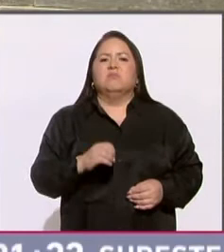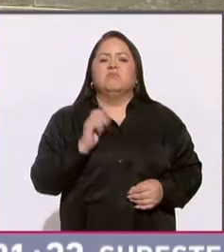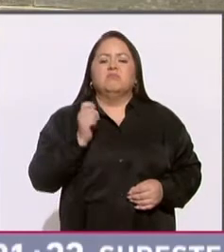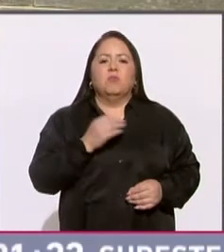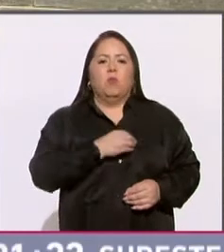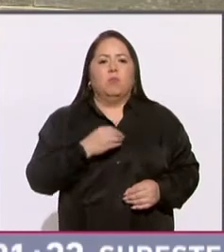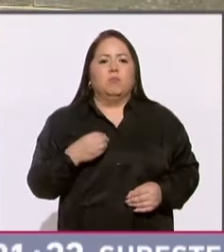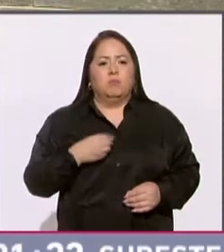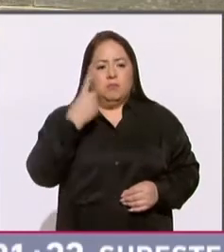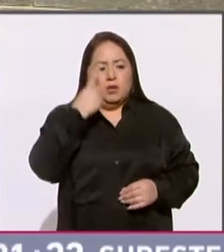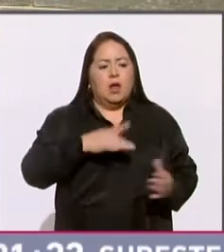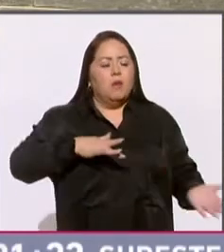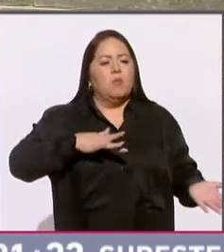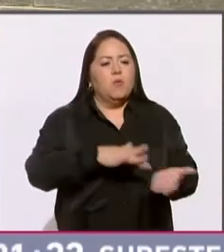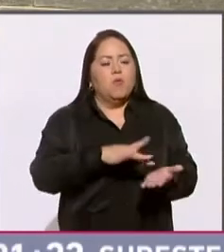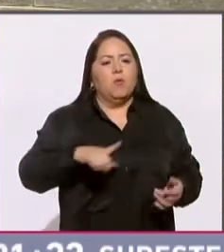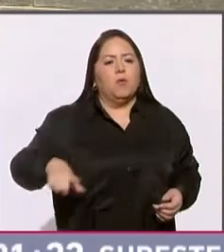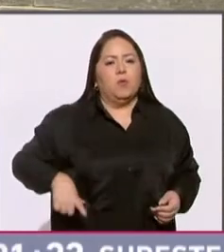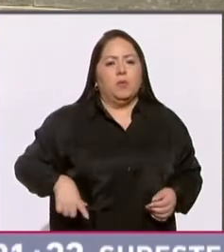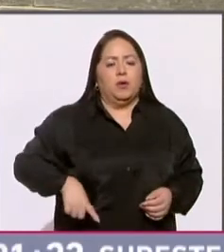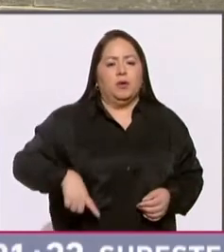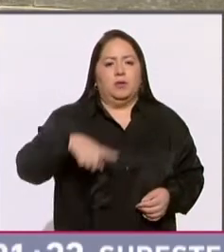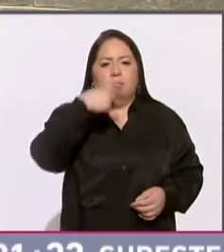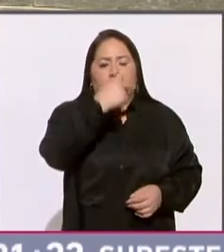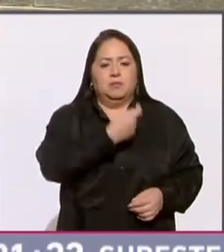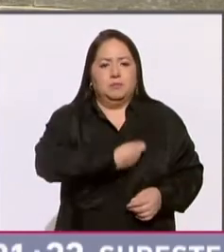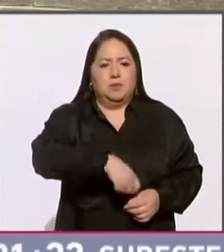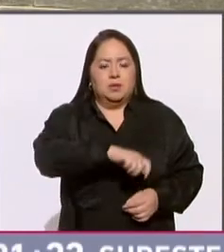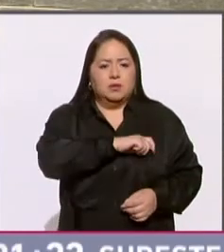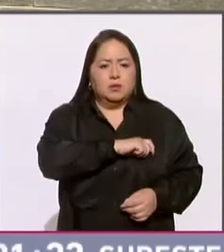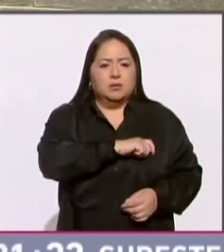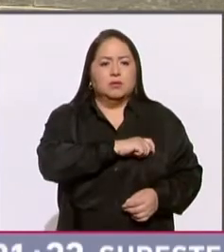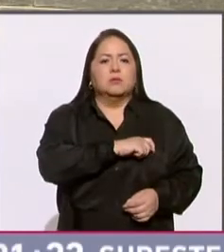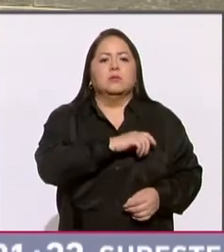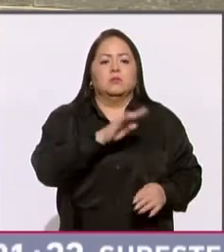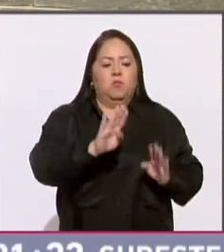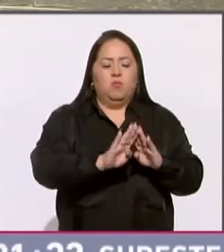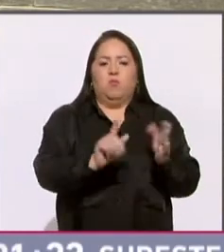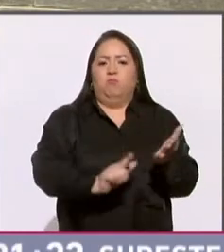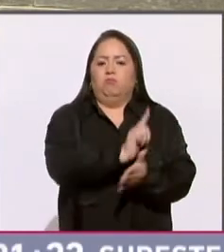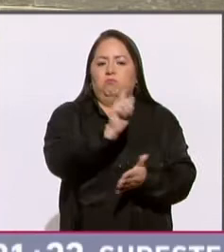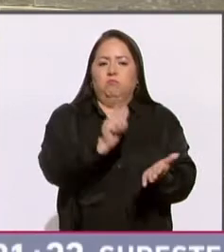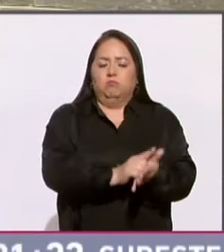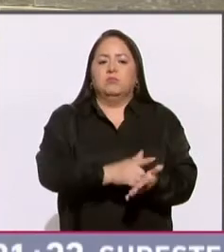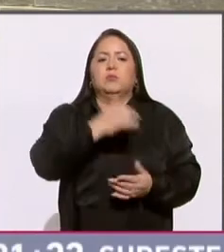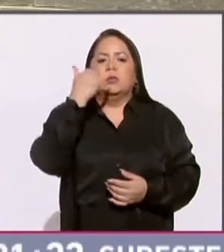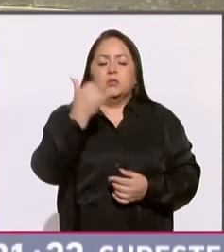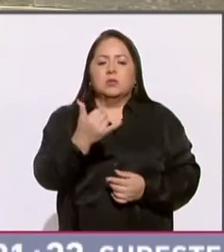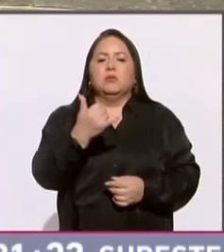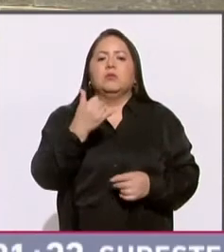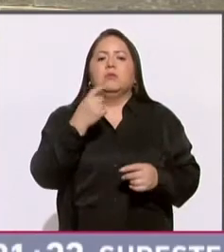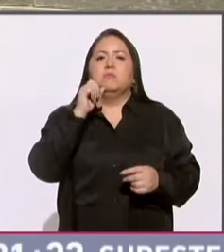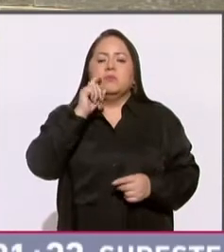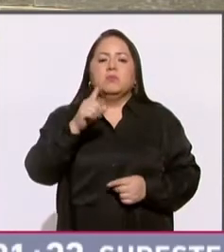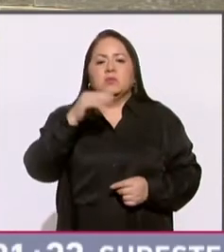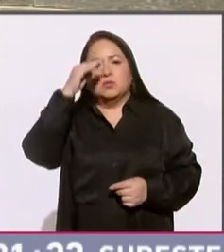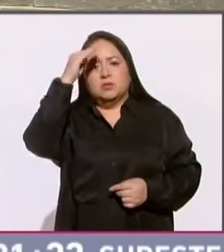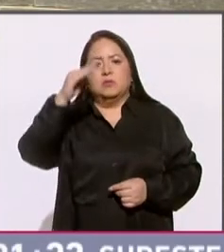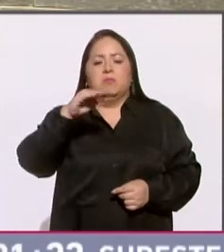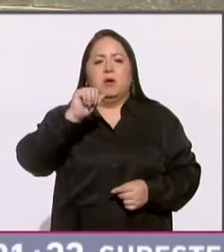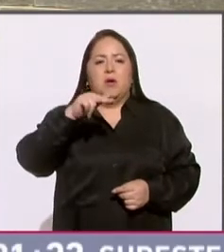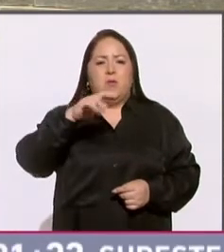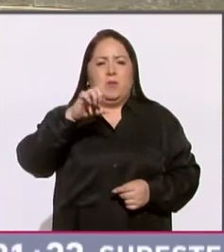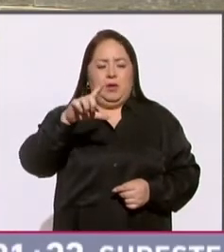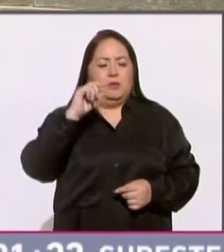a dar su apoyo al gobierno republicano de españa' constituido legalmente y presidido por el señor don manuel azaña